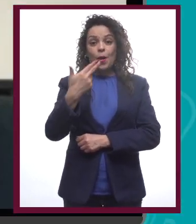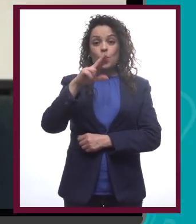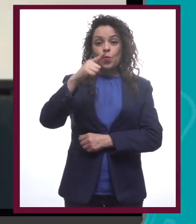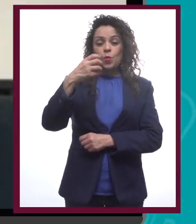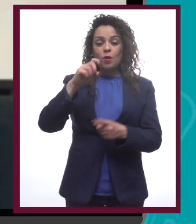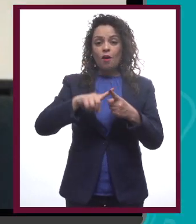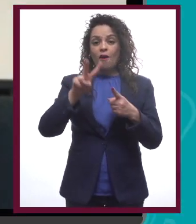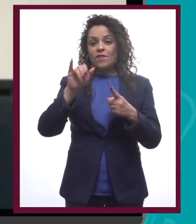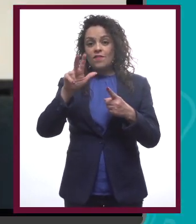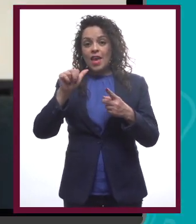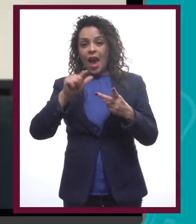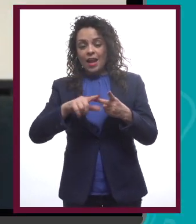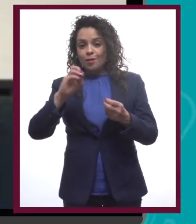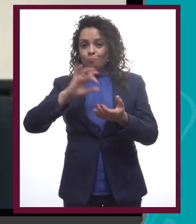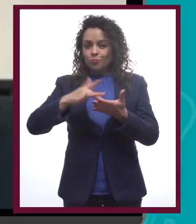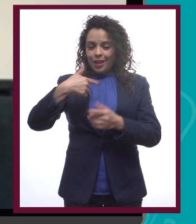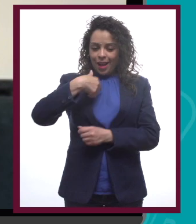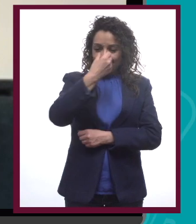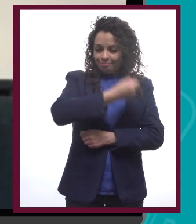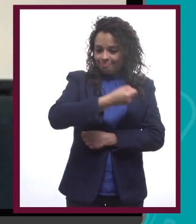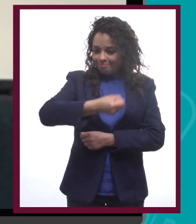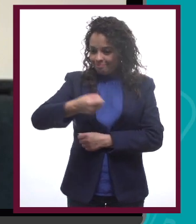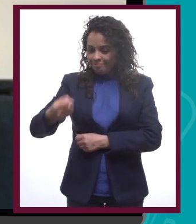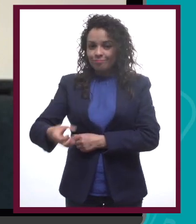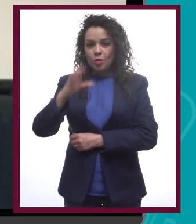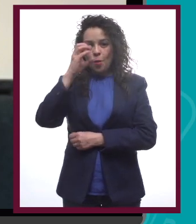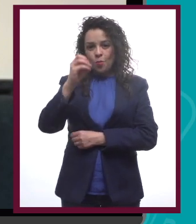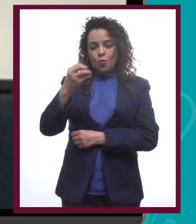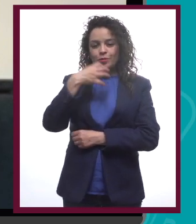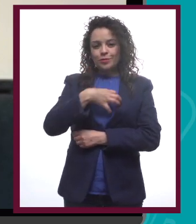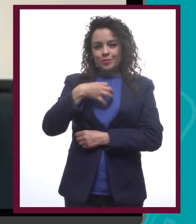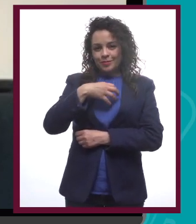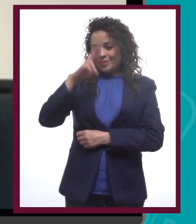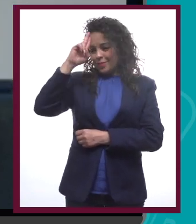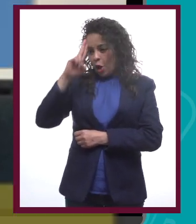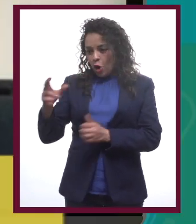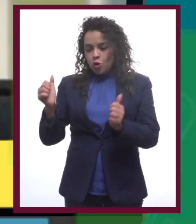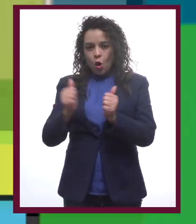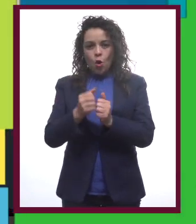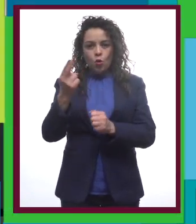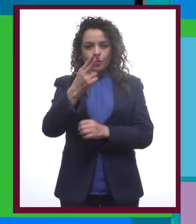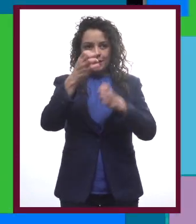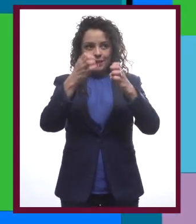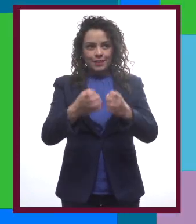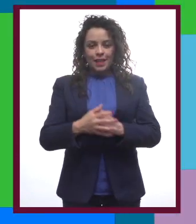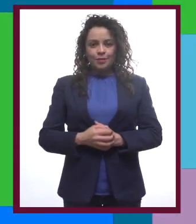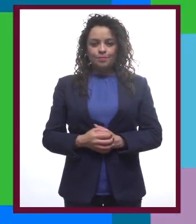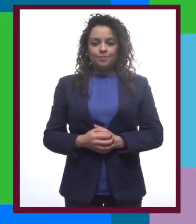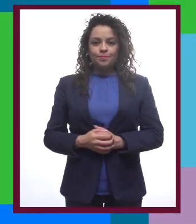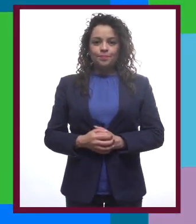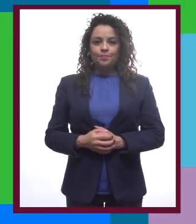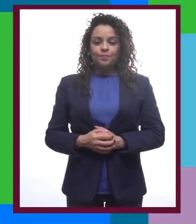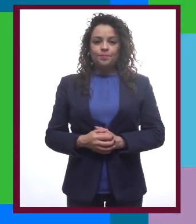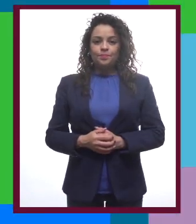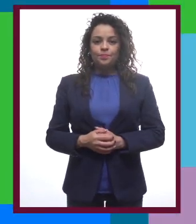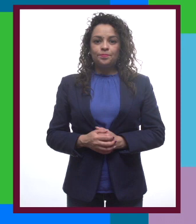Hola Hugo y Viviana, muchas gracias, un saludo y un honor estar con ustedes.